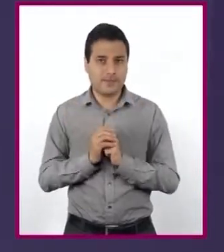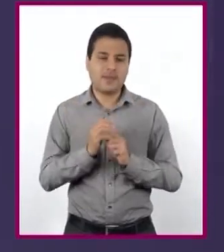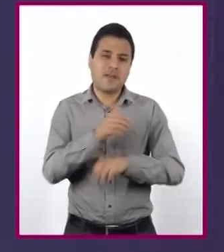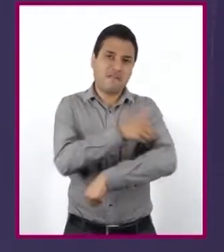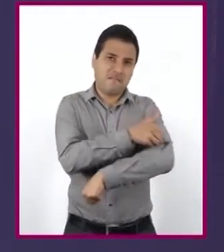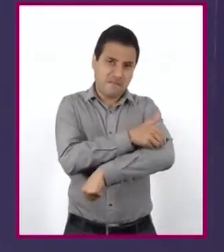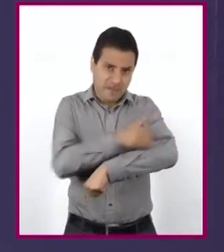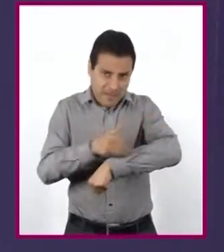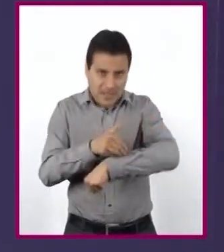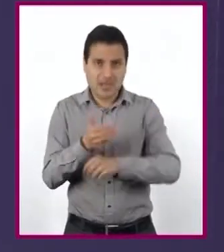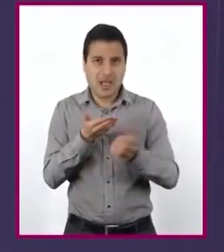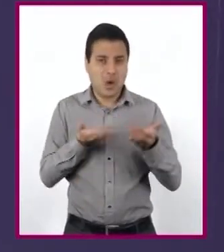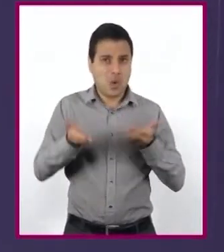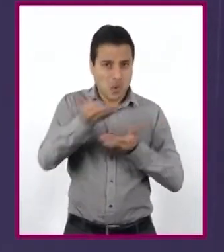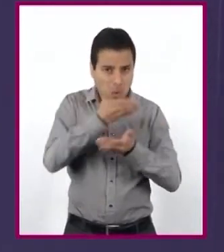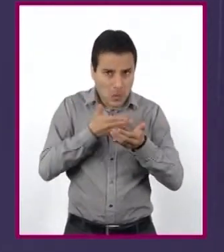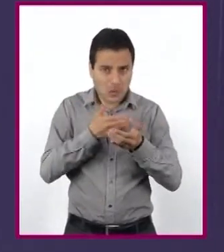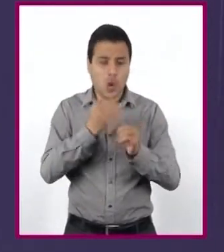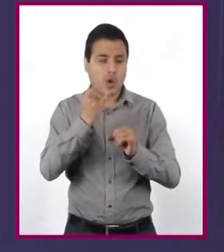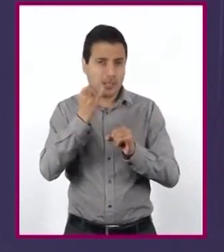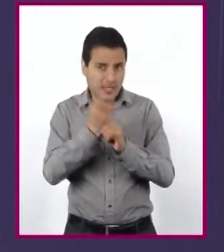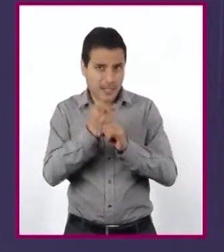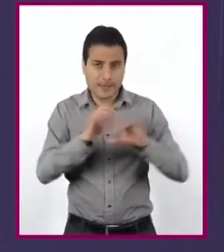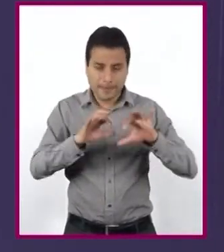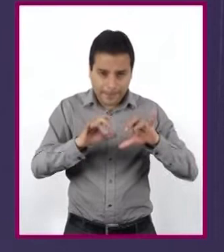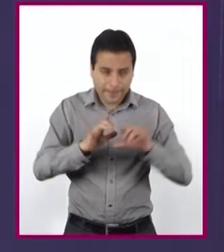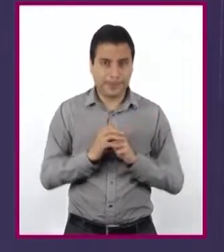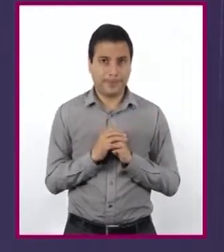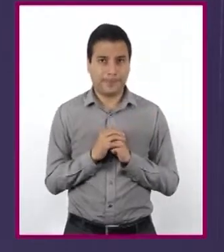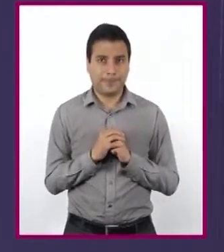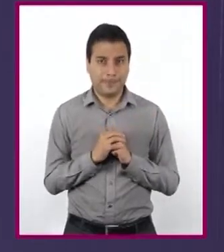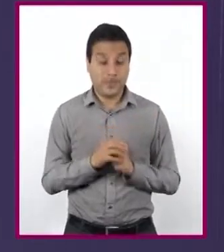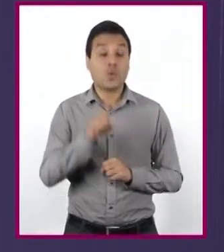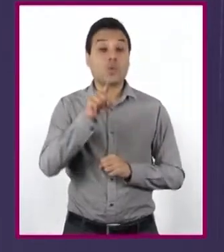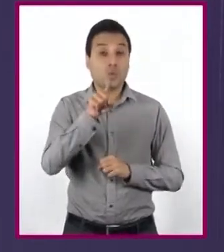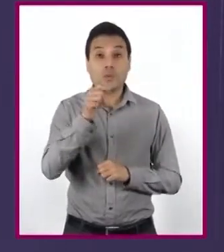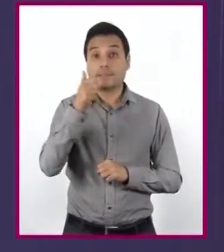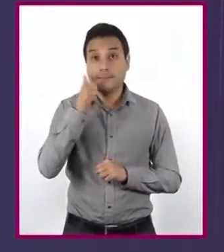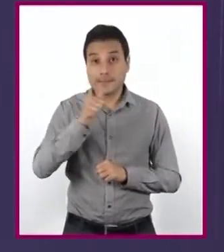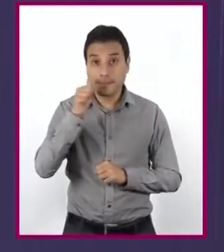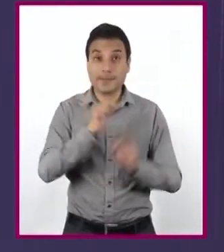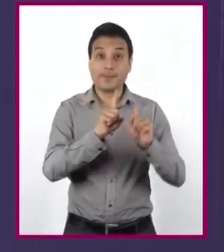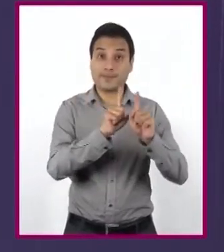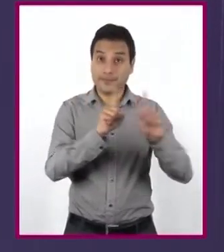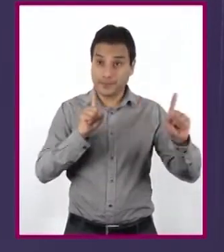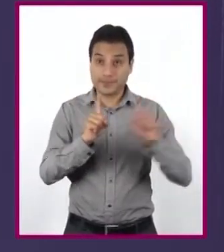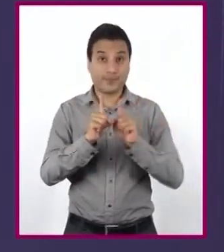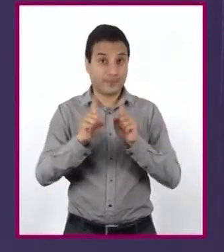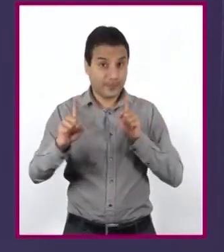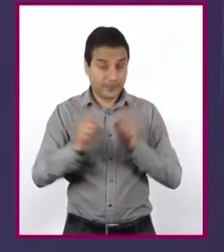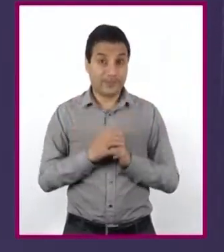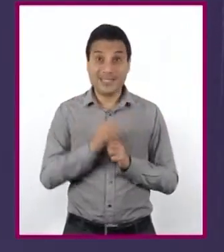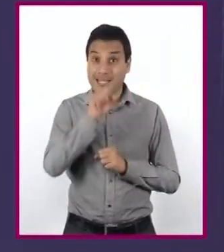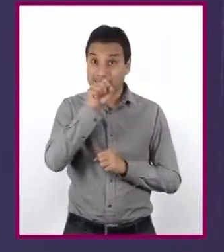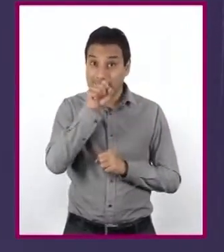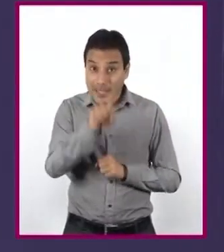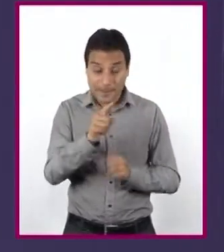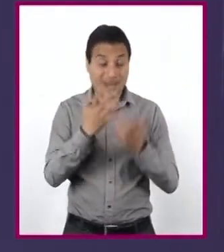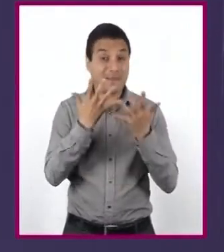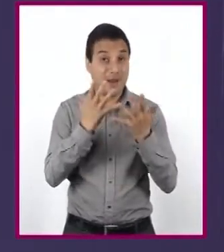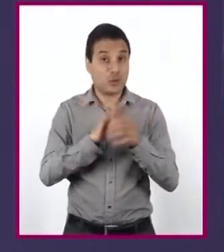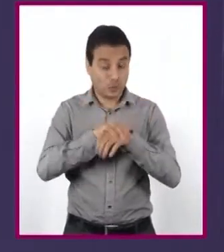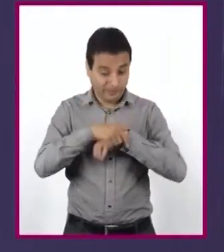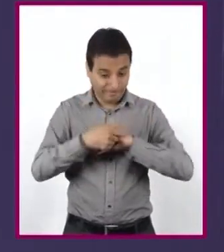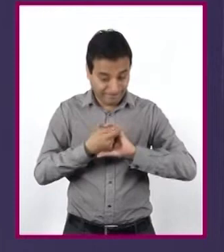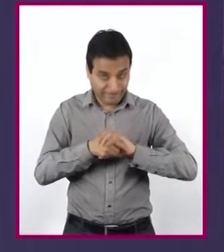distancia. Guarden las debidas precauciones sanitarias, especialmente lavarse continuamente las manos con agua